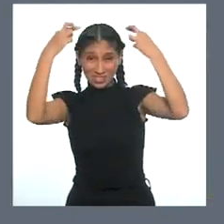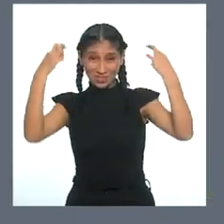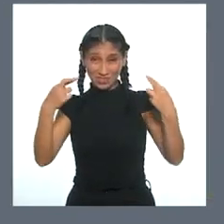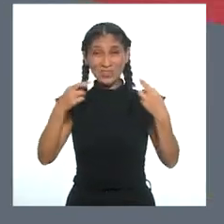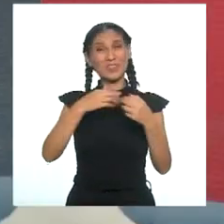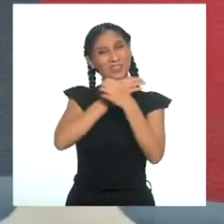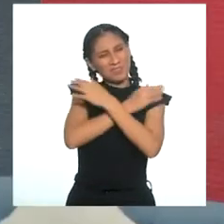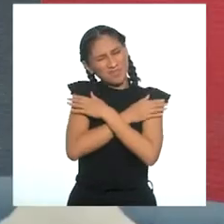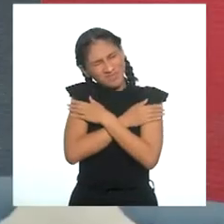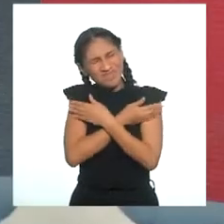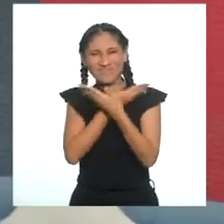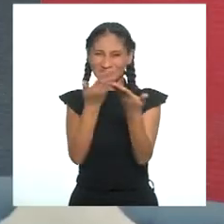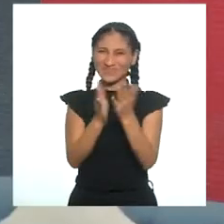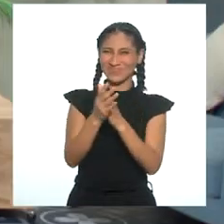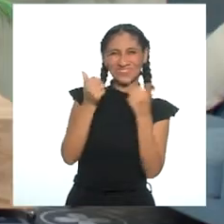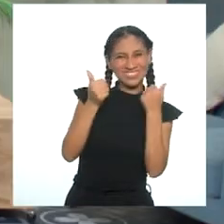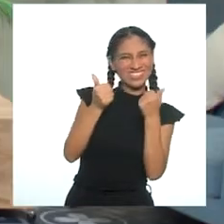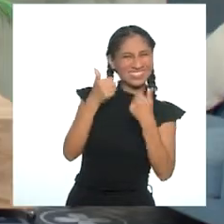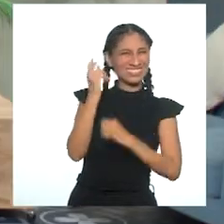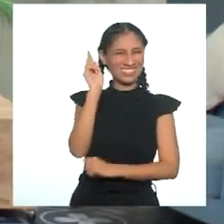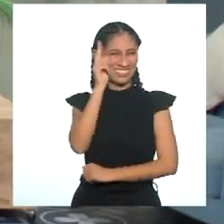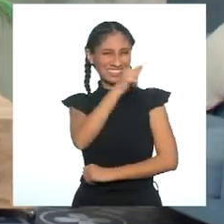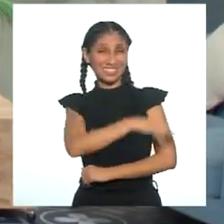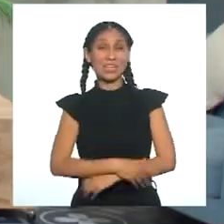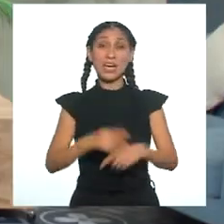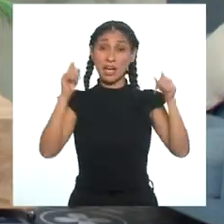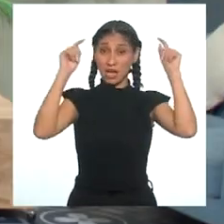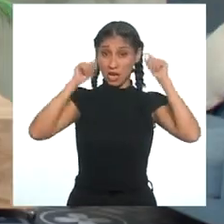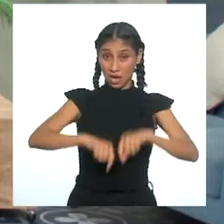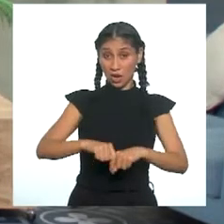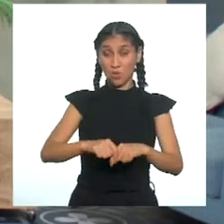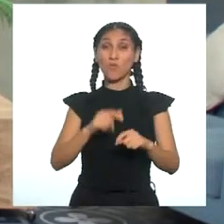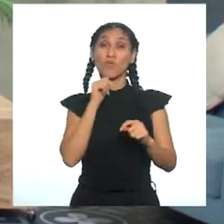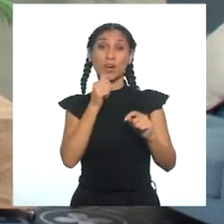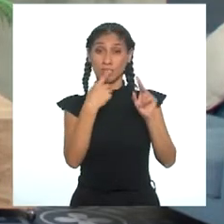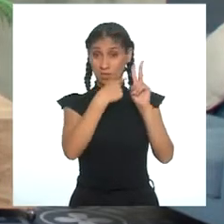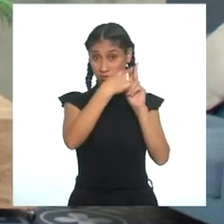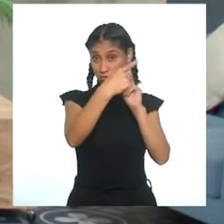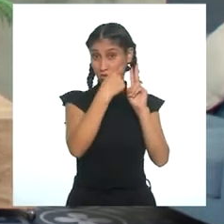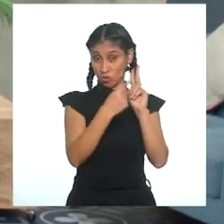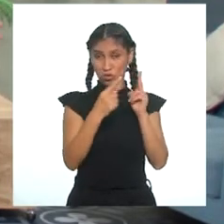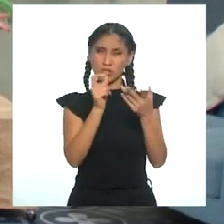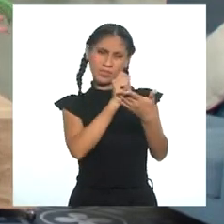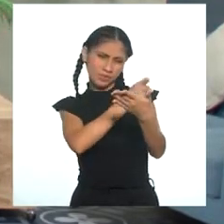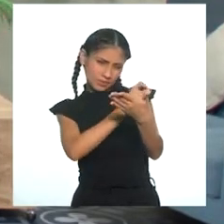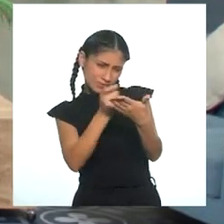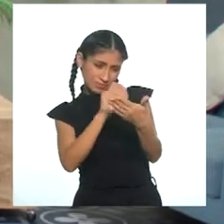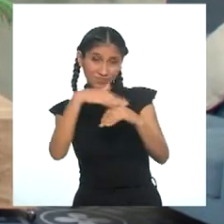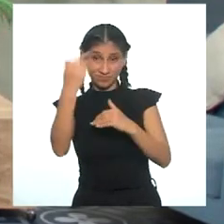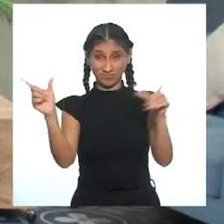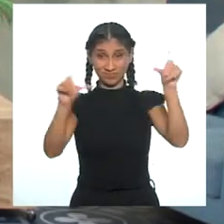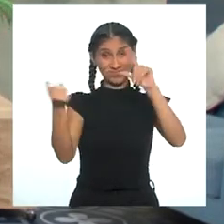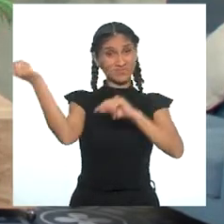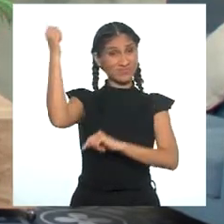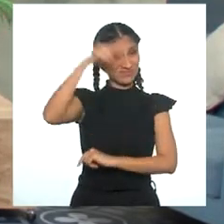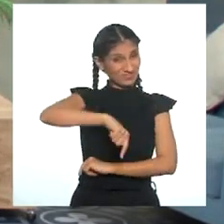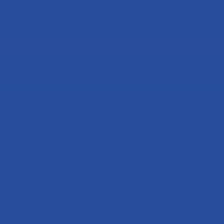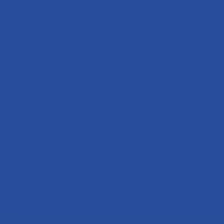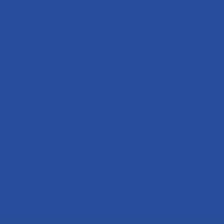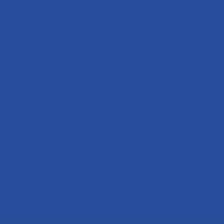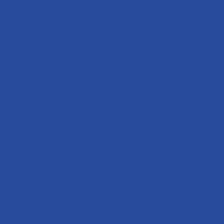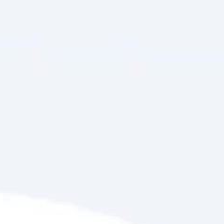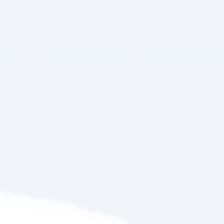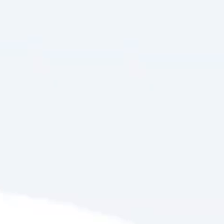parte. Lo máximo, profesora. Aún nos quedan 2 situaciones más por resolver. Regresamos luego del corte. ¡No te vayas!